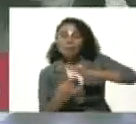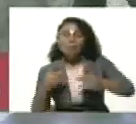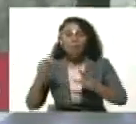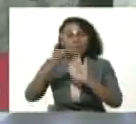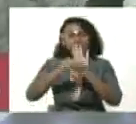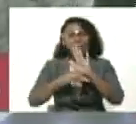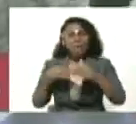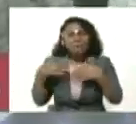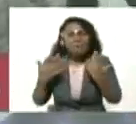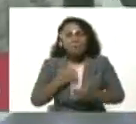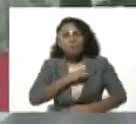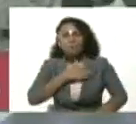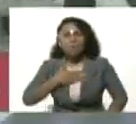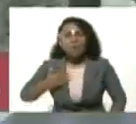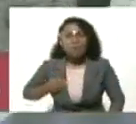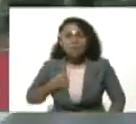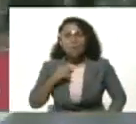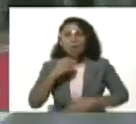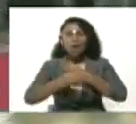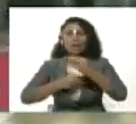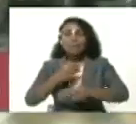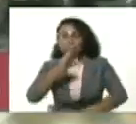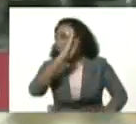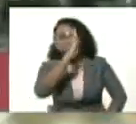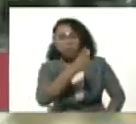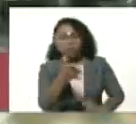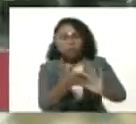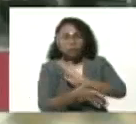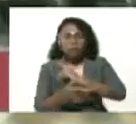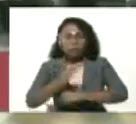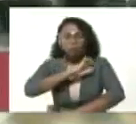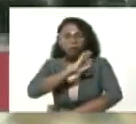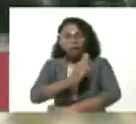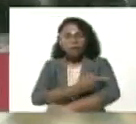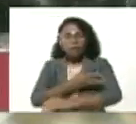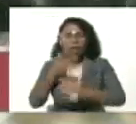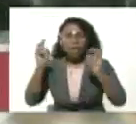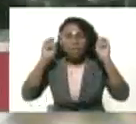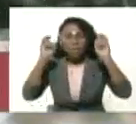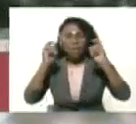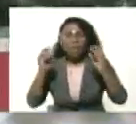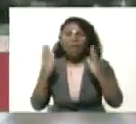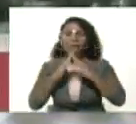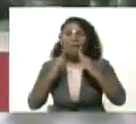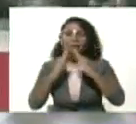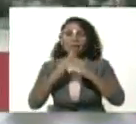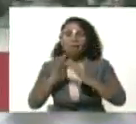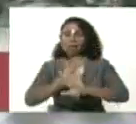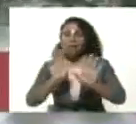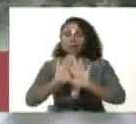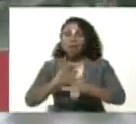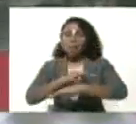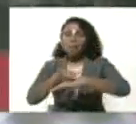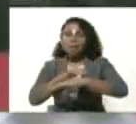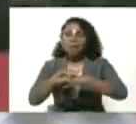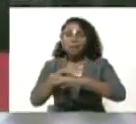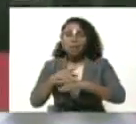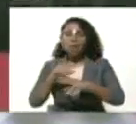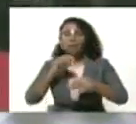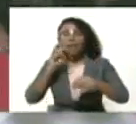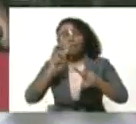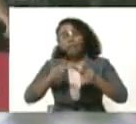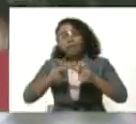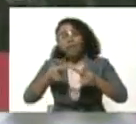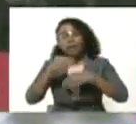que quisimos involucrar de manera directa y con mucha fuerza, el tema de la vivienda, que ya nuestro ministro Ildemaro Villarroel va a dar